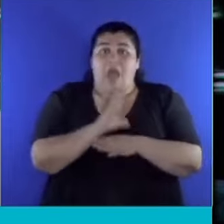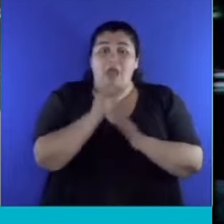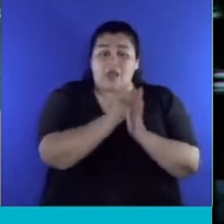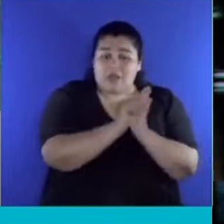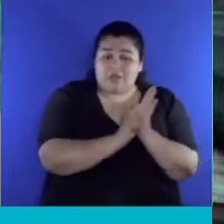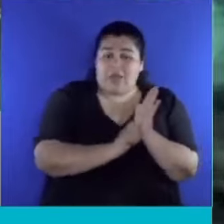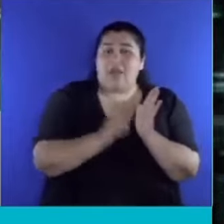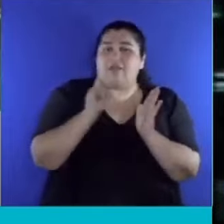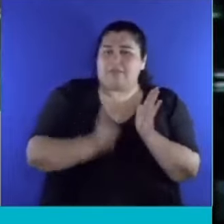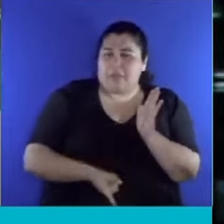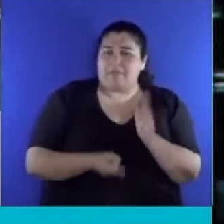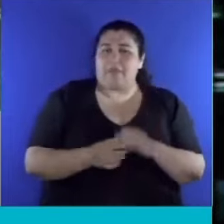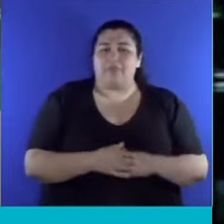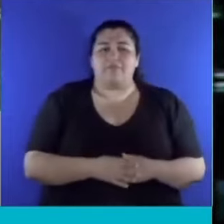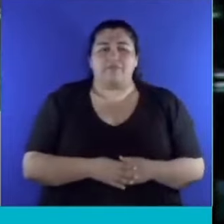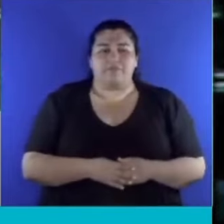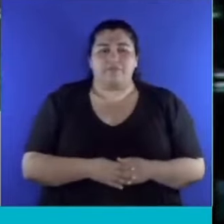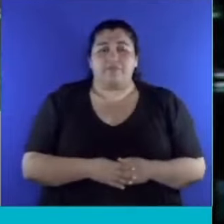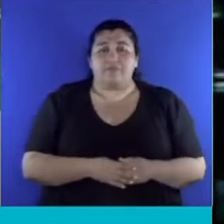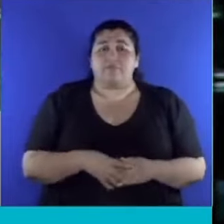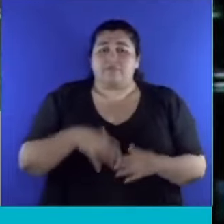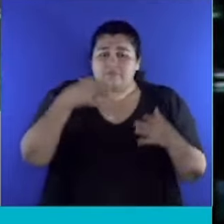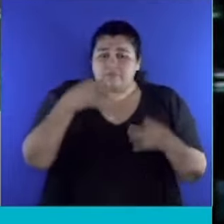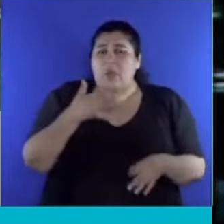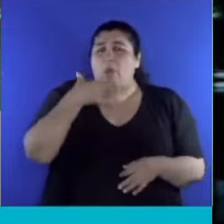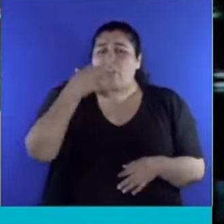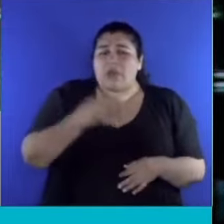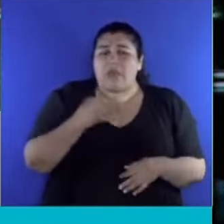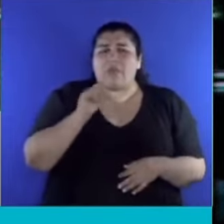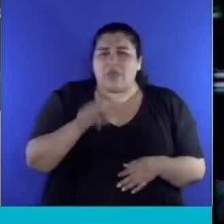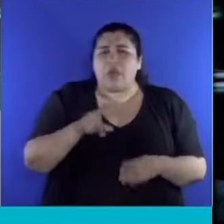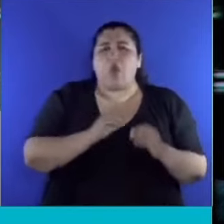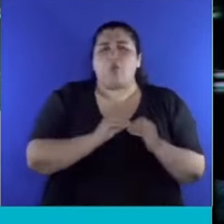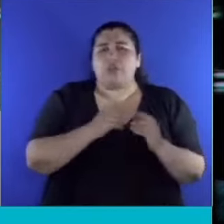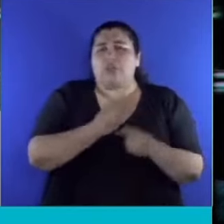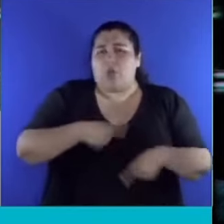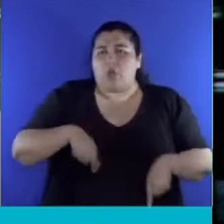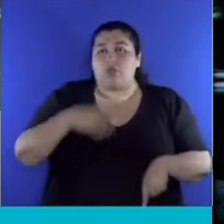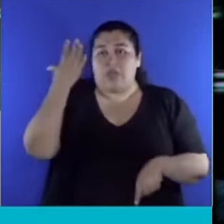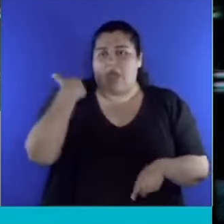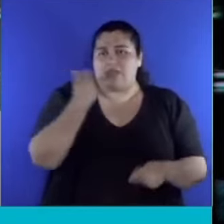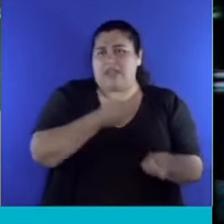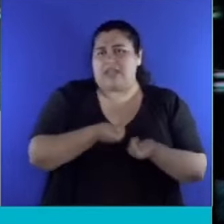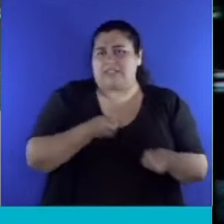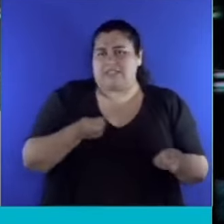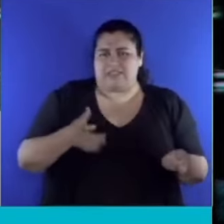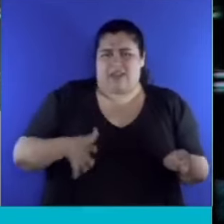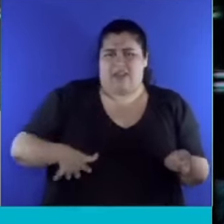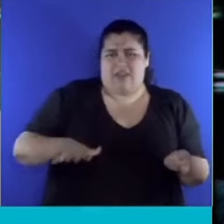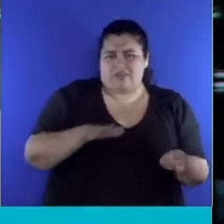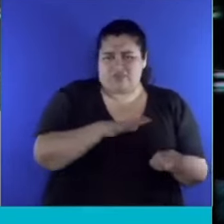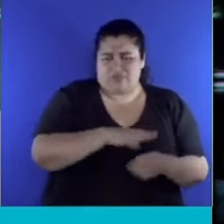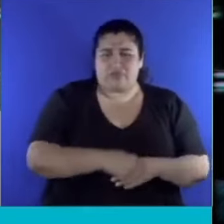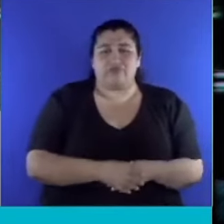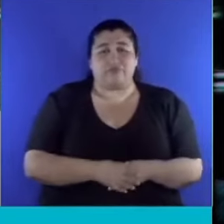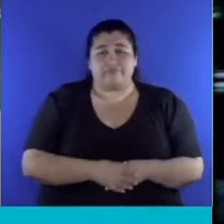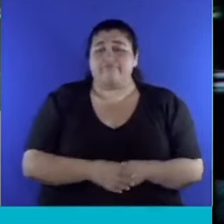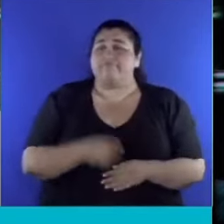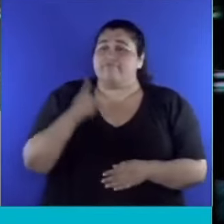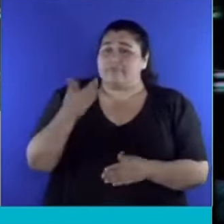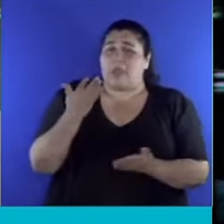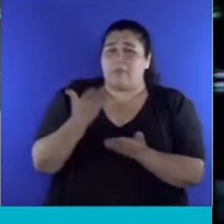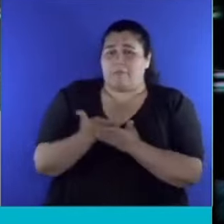escribió por supuesto los verdaderos los verdaderos motivos semejante masacre y aquí presidente